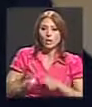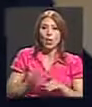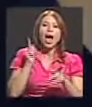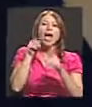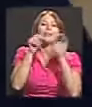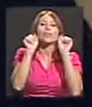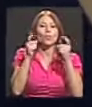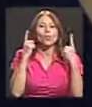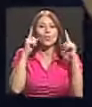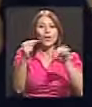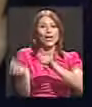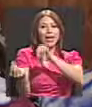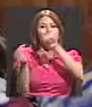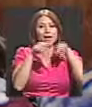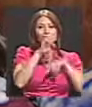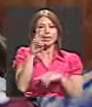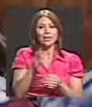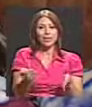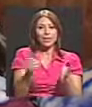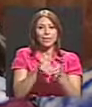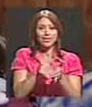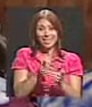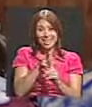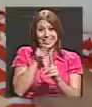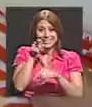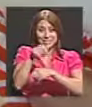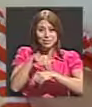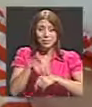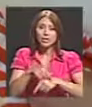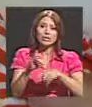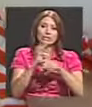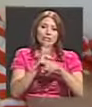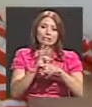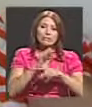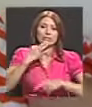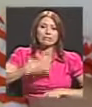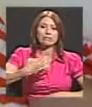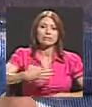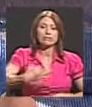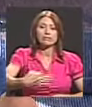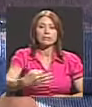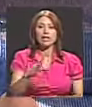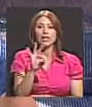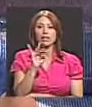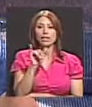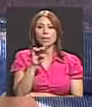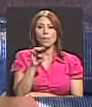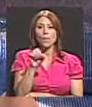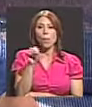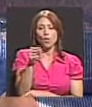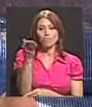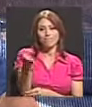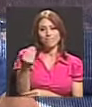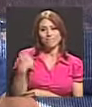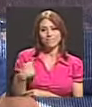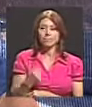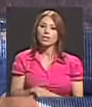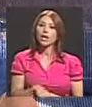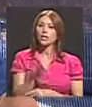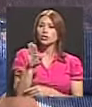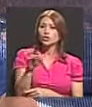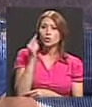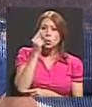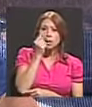traerlo de vuelta al país desde entonces las terapias han sido el día a día de timón digamos sus